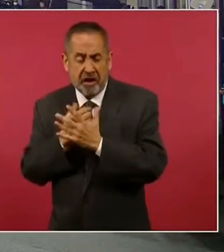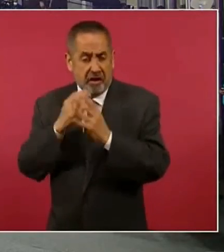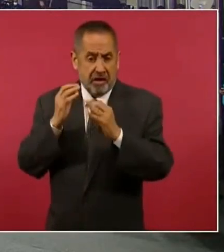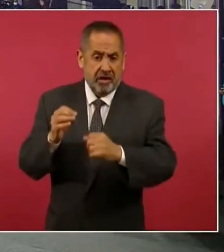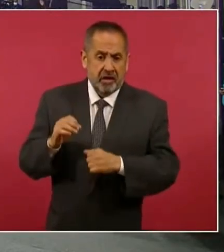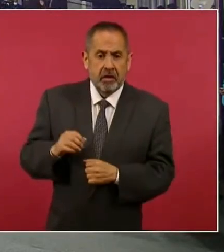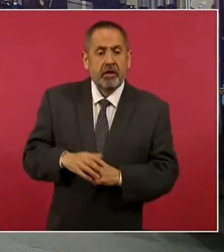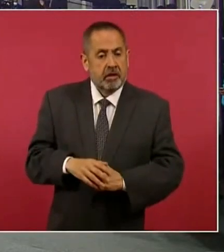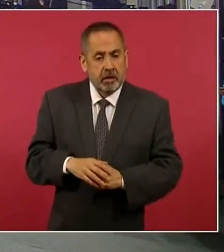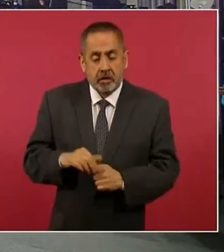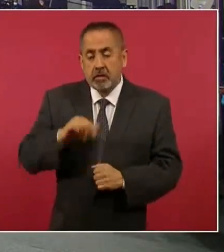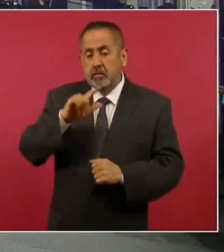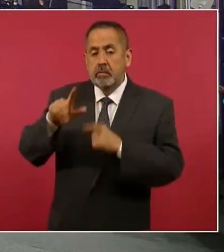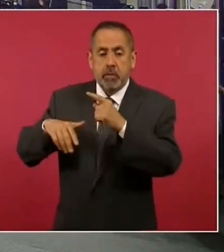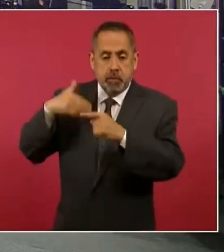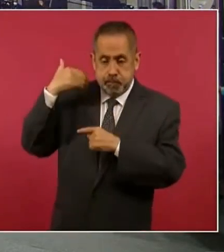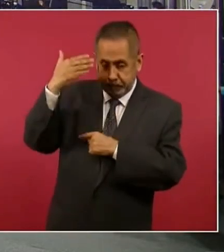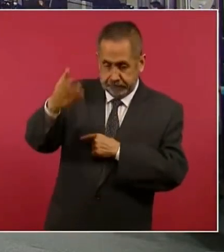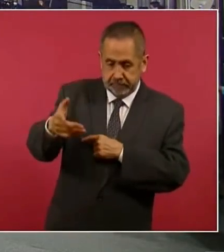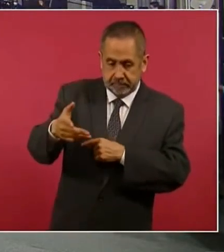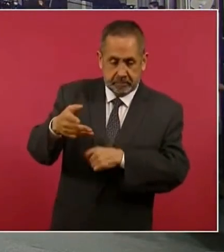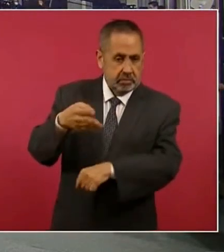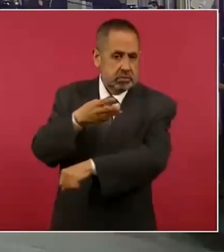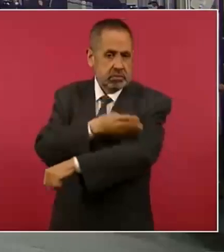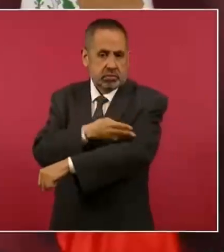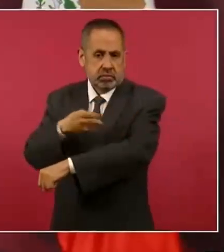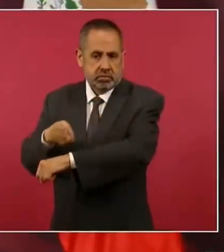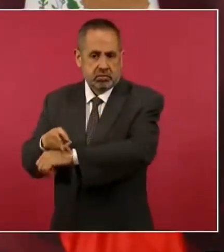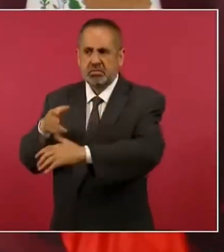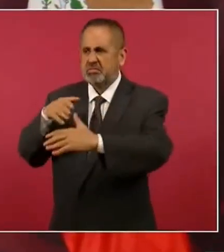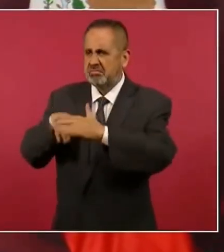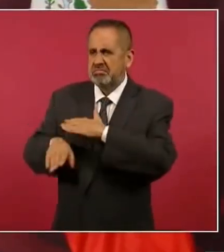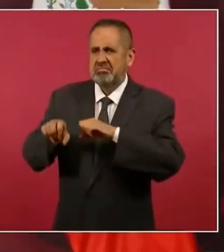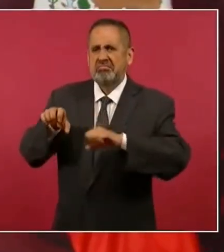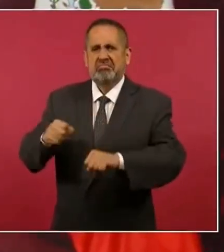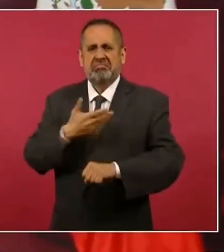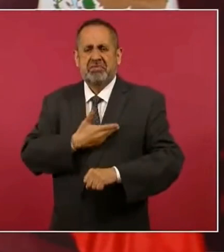y luego la entrada de Madero en